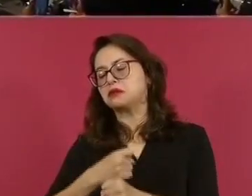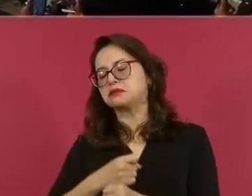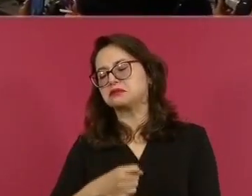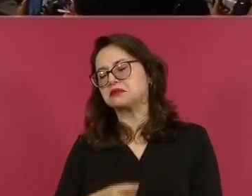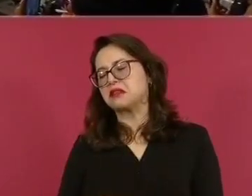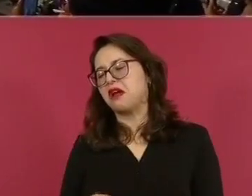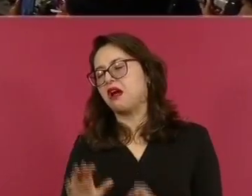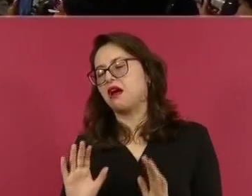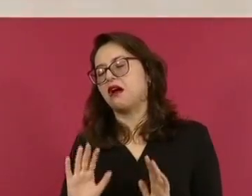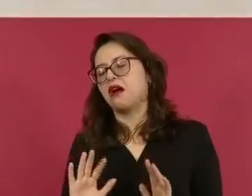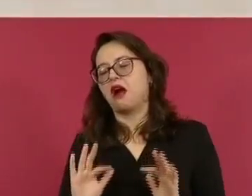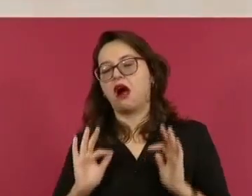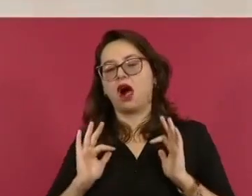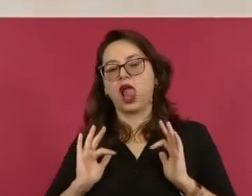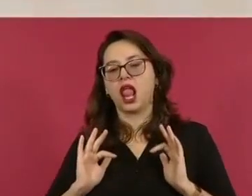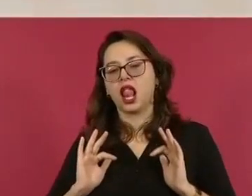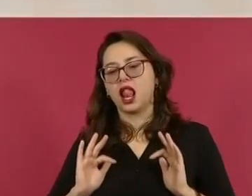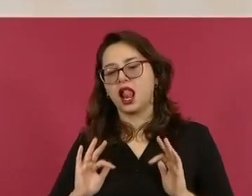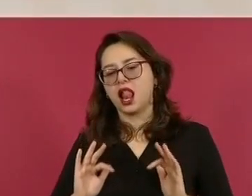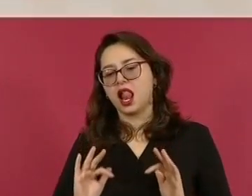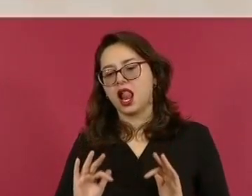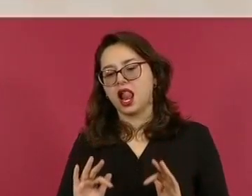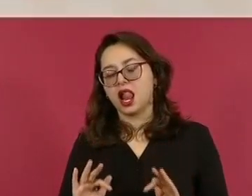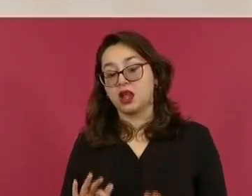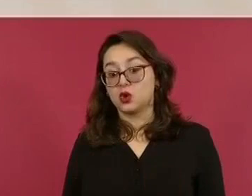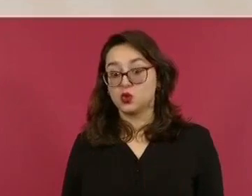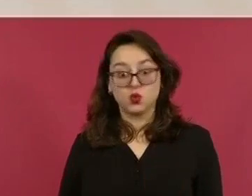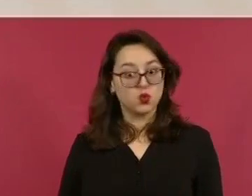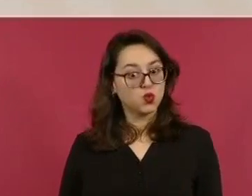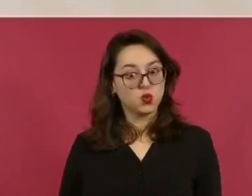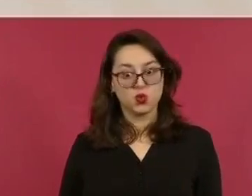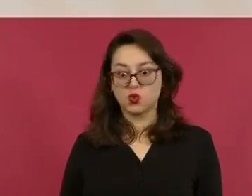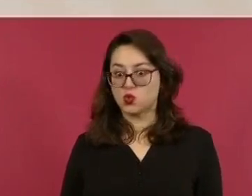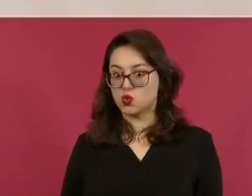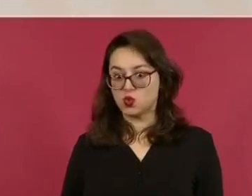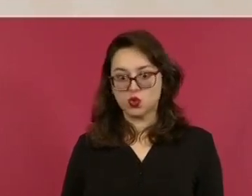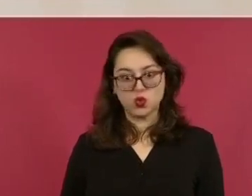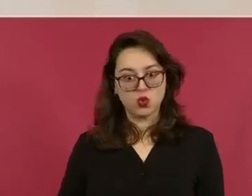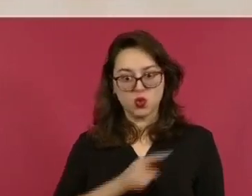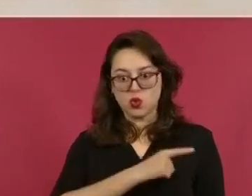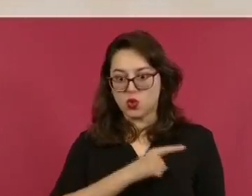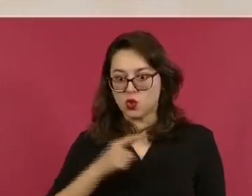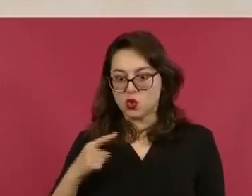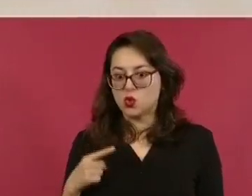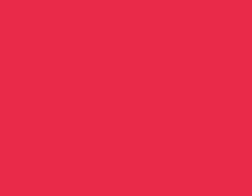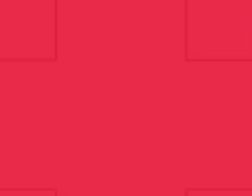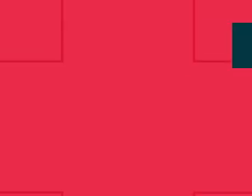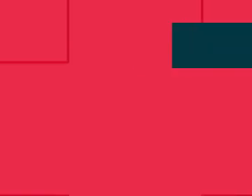descuidarnos o desatender los problemas, ¿no?